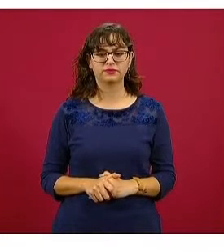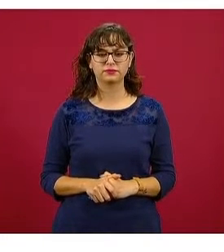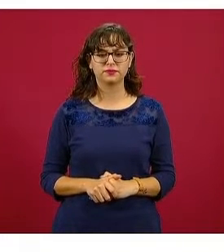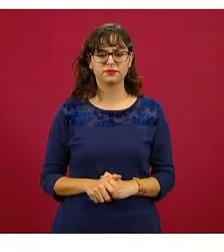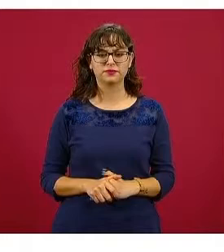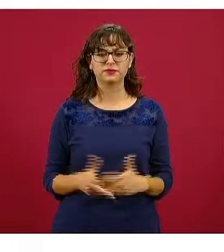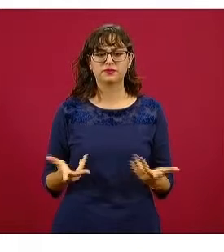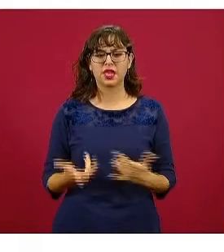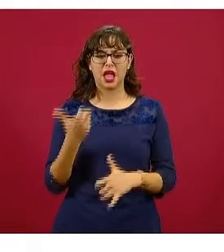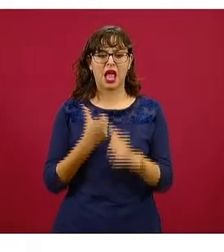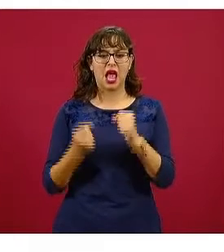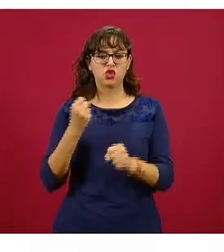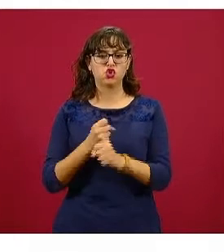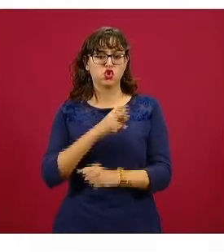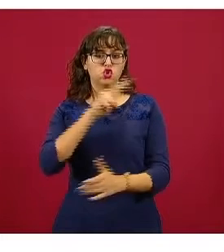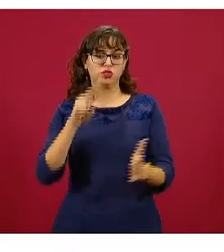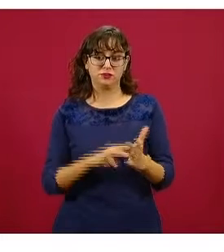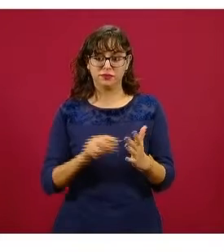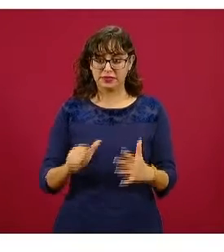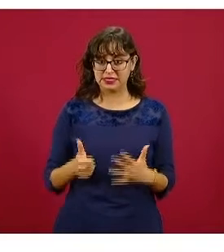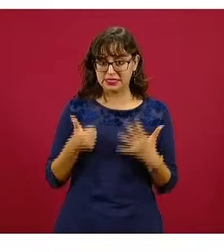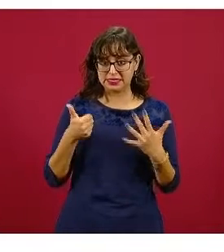que desde el 2006 no tenemos